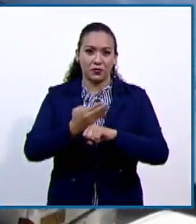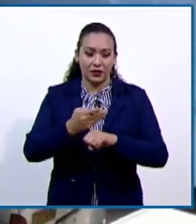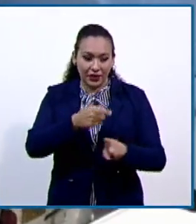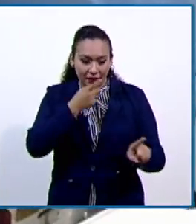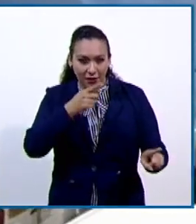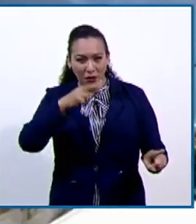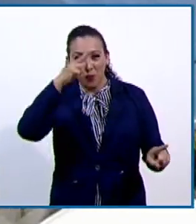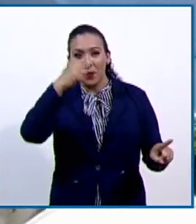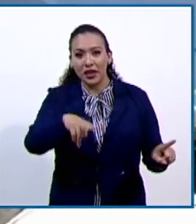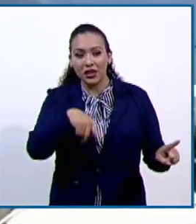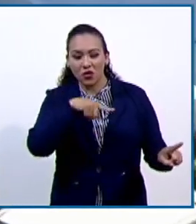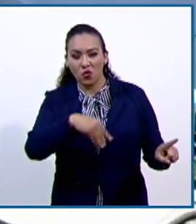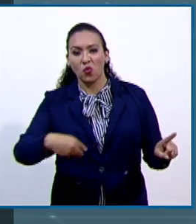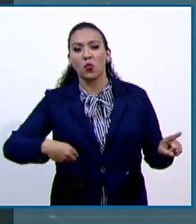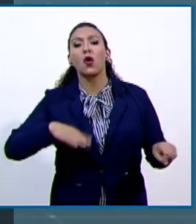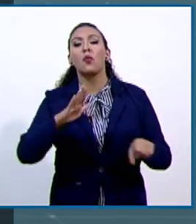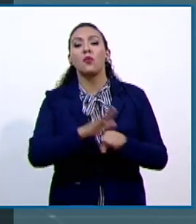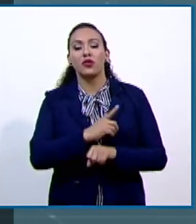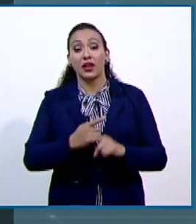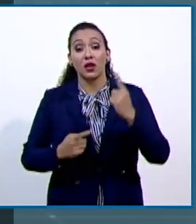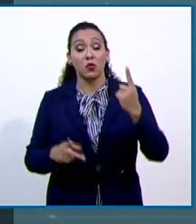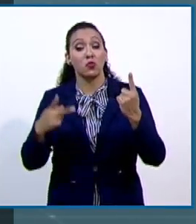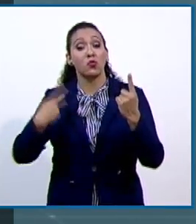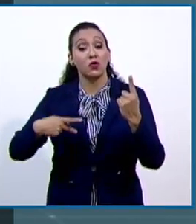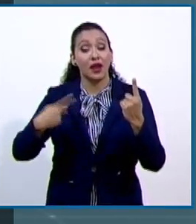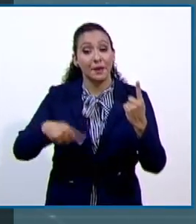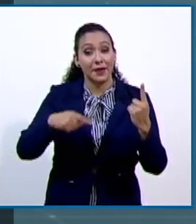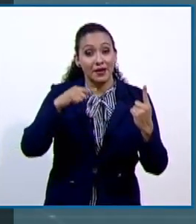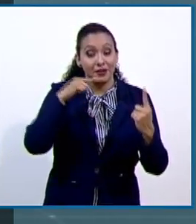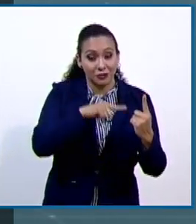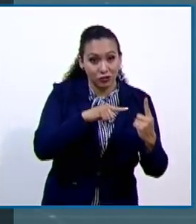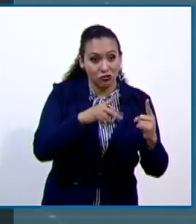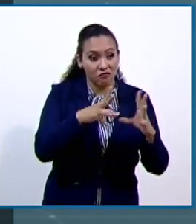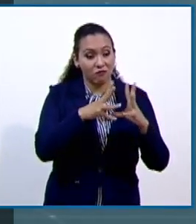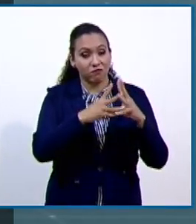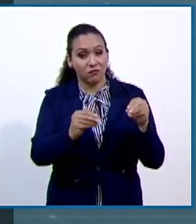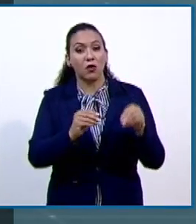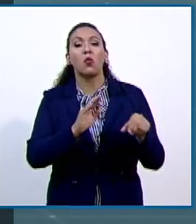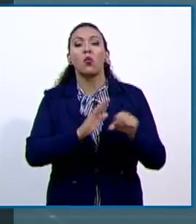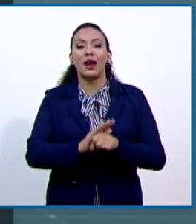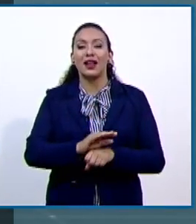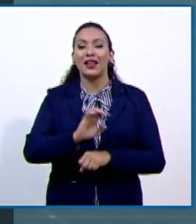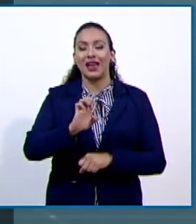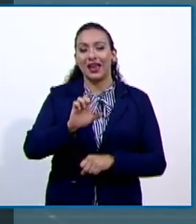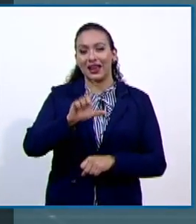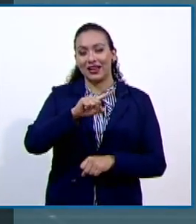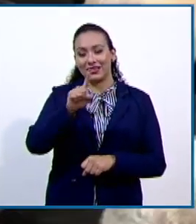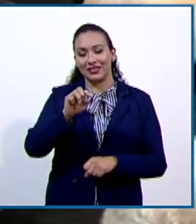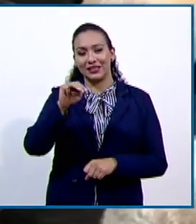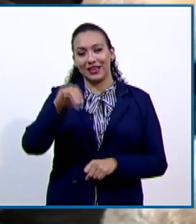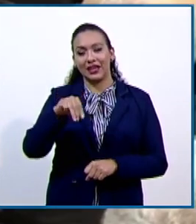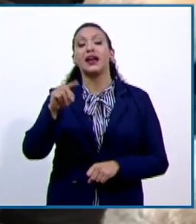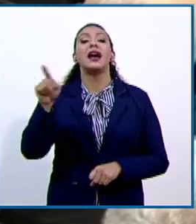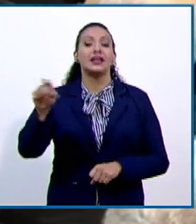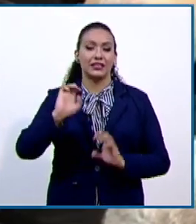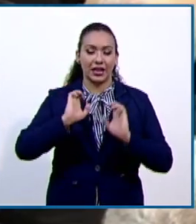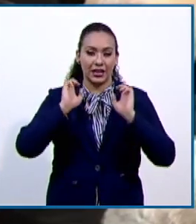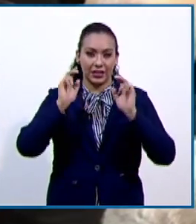México por la desaparición forzada de una persona simpatizante del EZLN en Chiapas, ocurrida